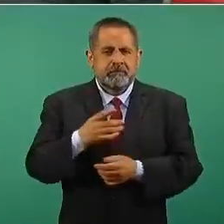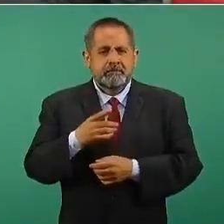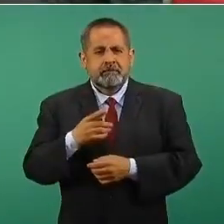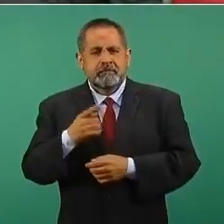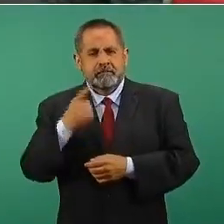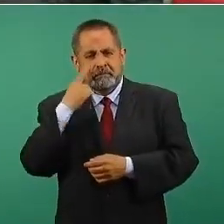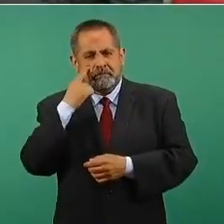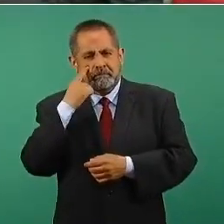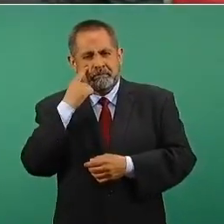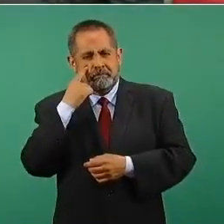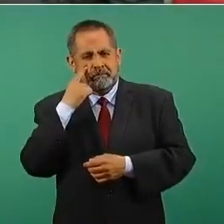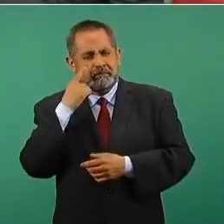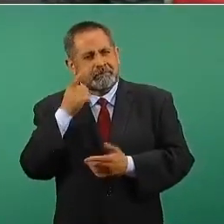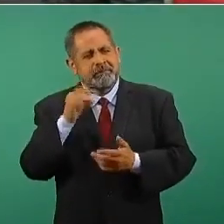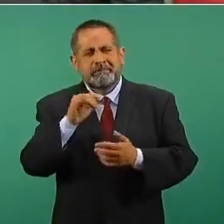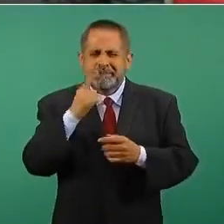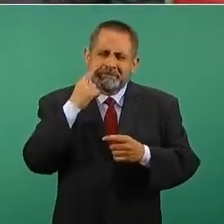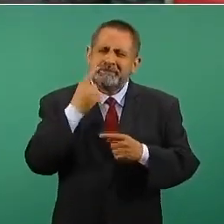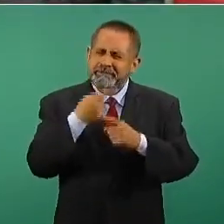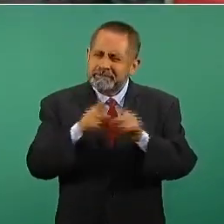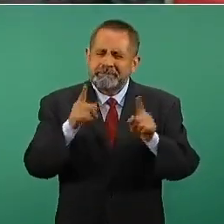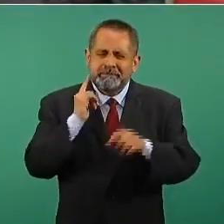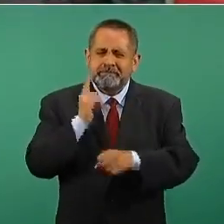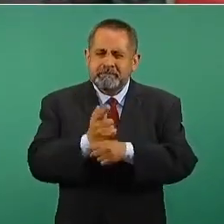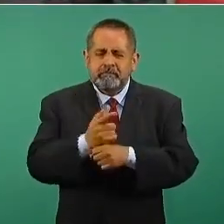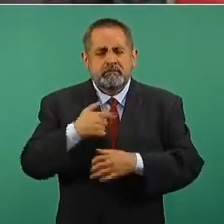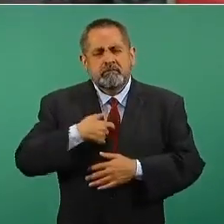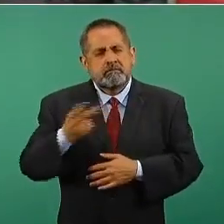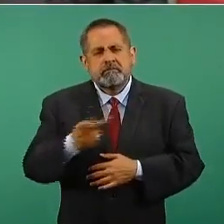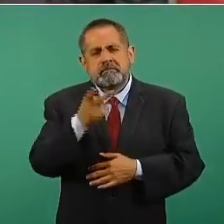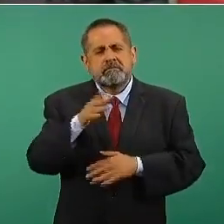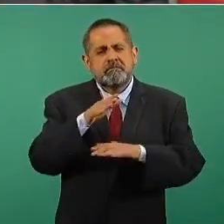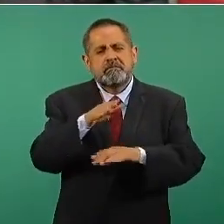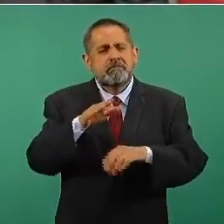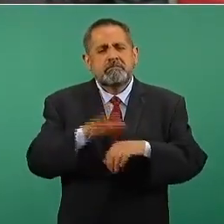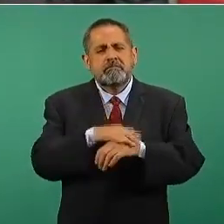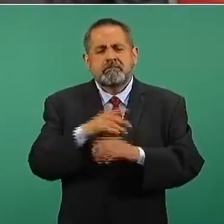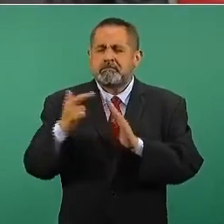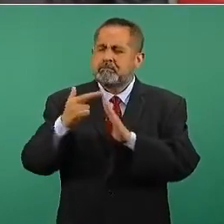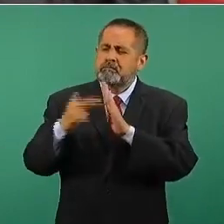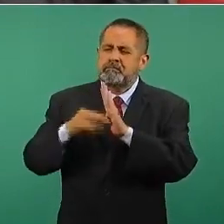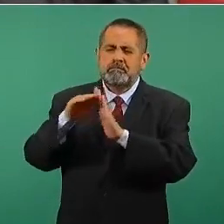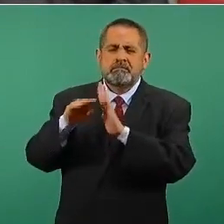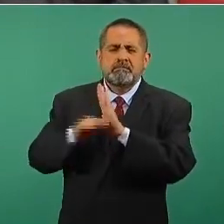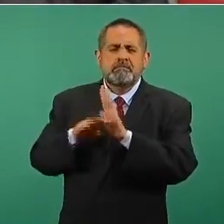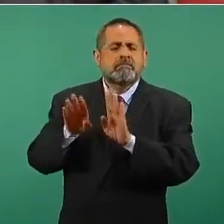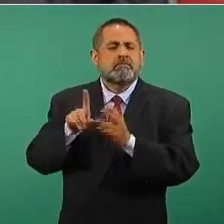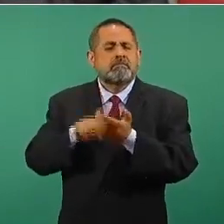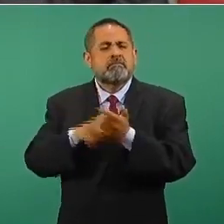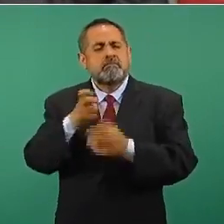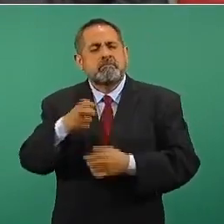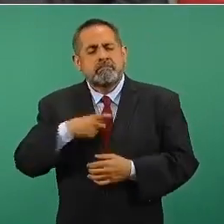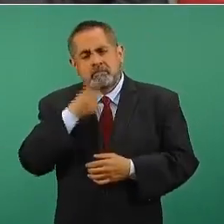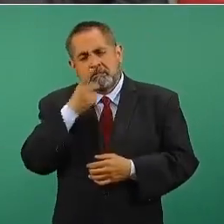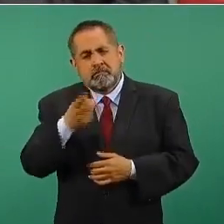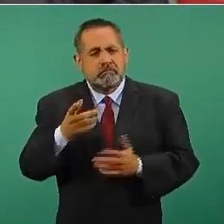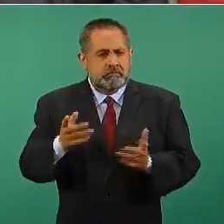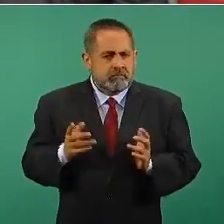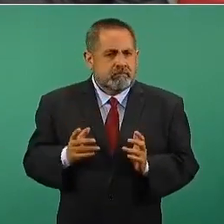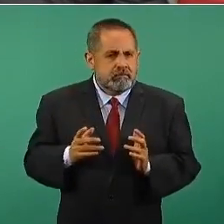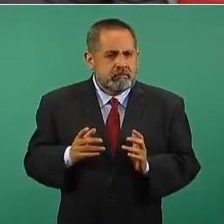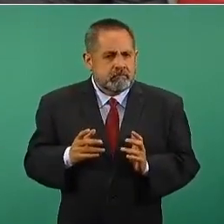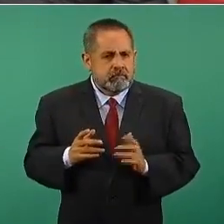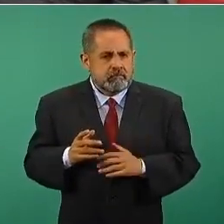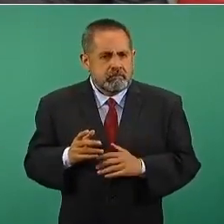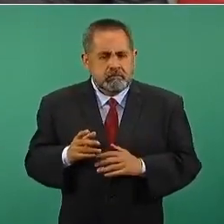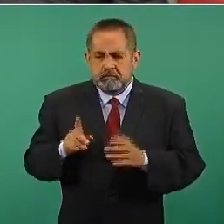no te llenan los ojos con el… O sea, sí es muy distinto. Ahora, Sí. yo le preguntaba más bien sobre también los protocolos, y por eso empecé diciendo que si bien lo que